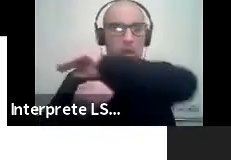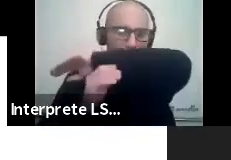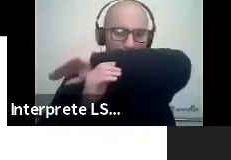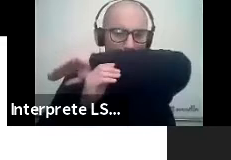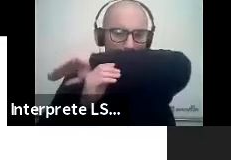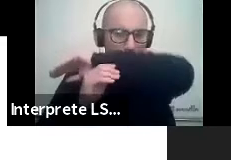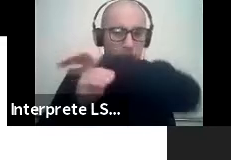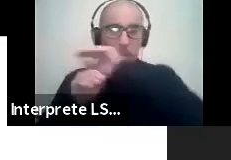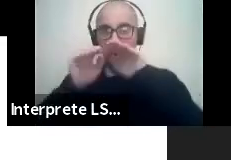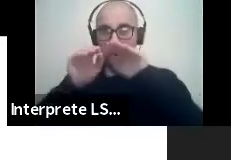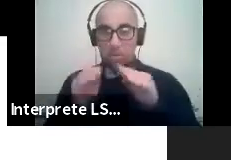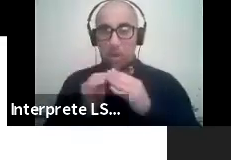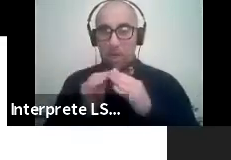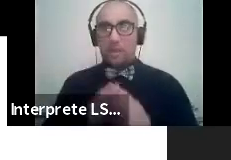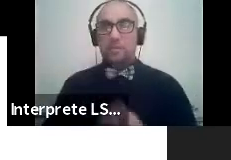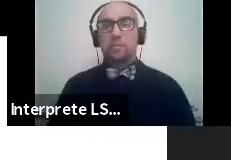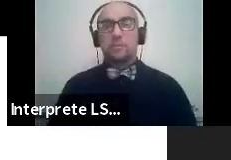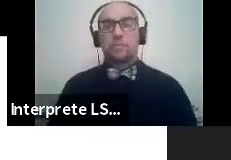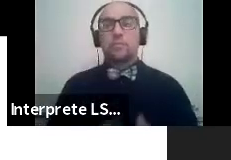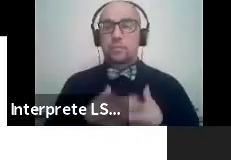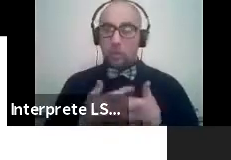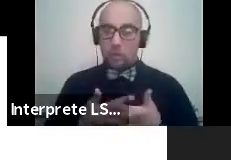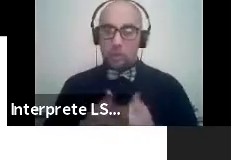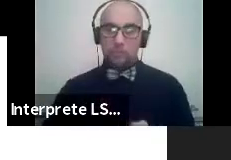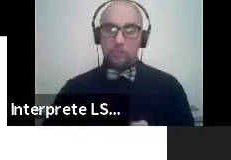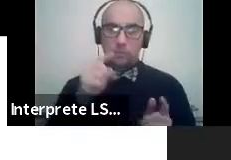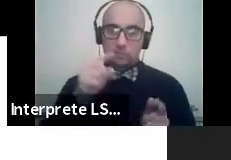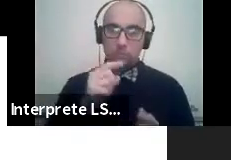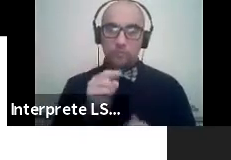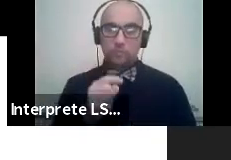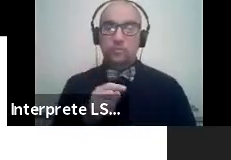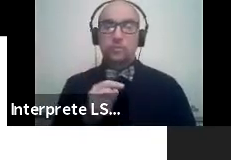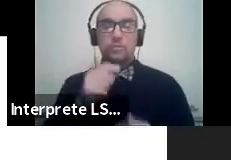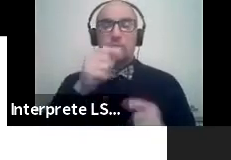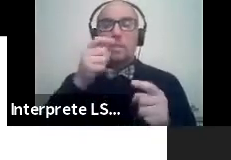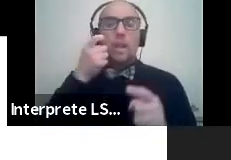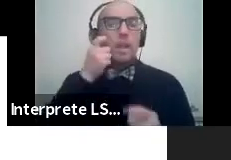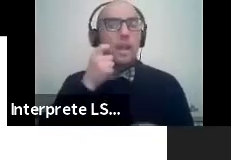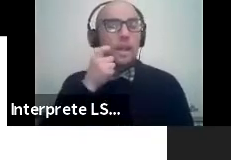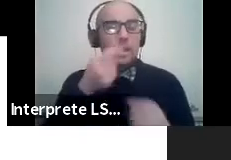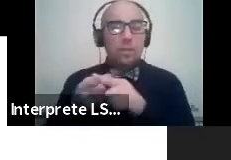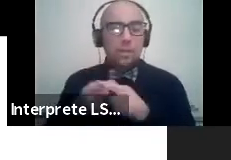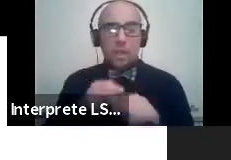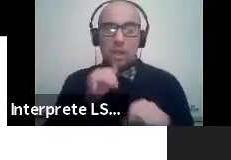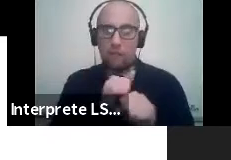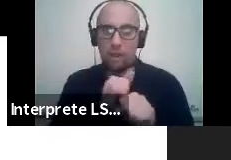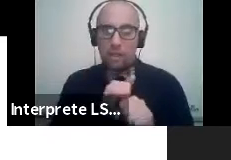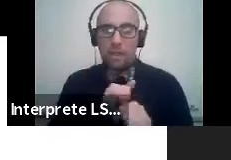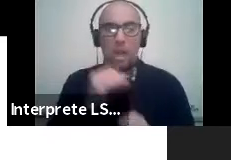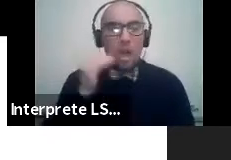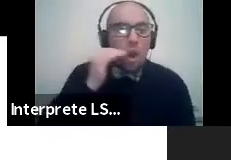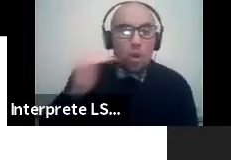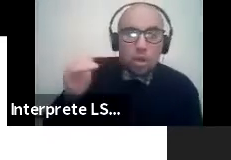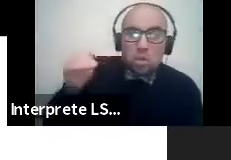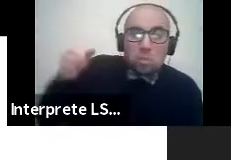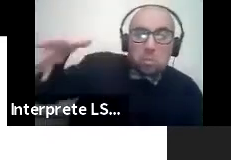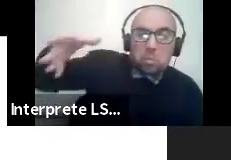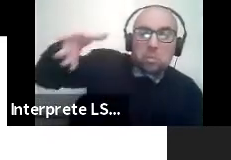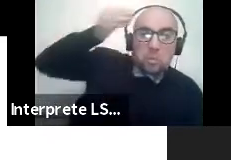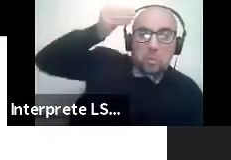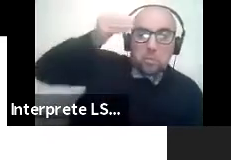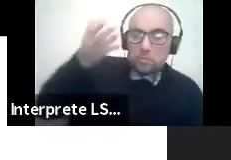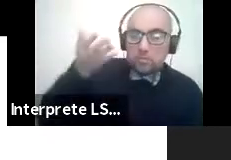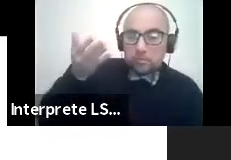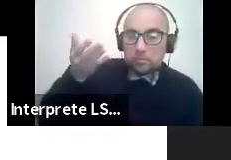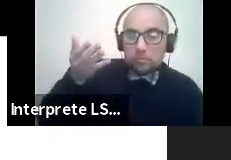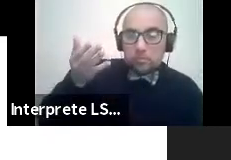casa. Y entonces estos estereotipos, de alguna manera, se contagian en los niños y en las niñas y van a